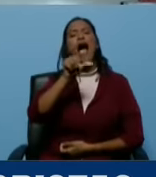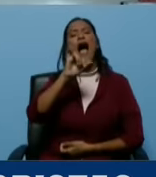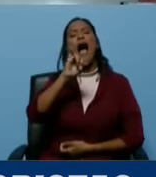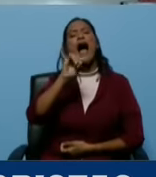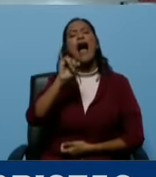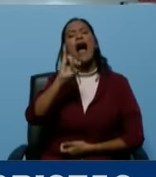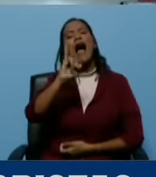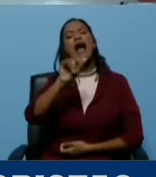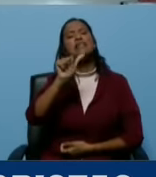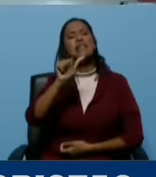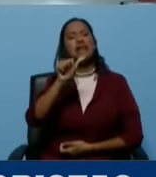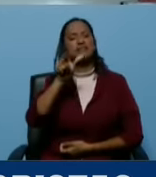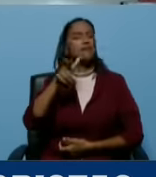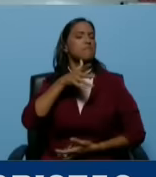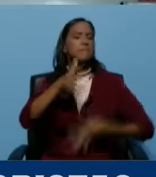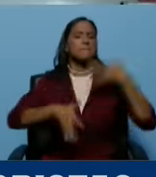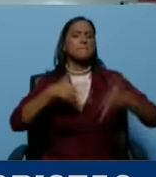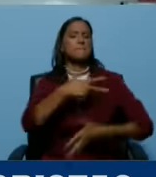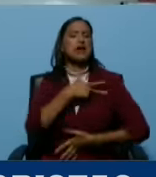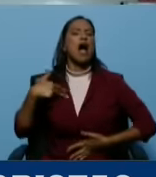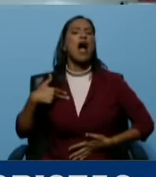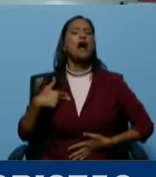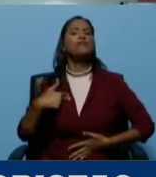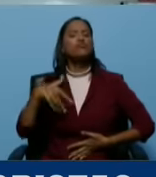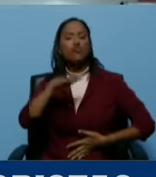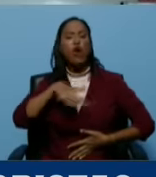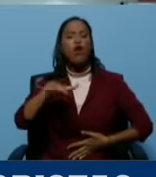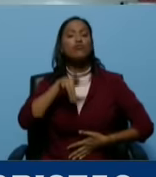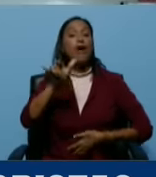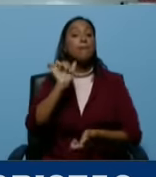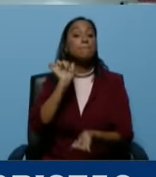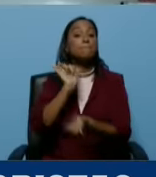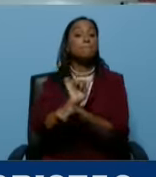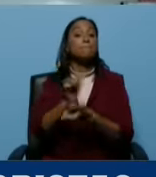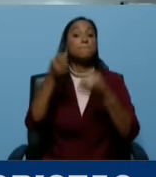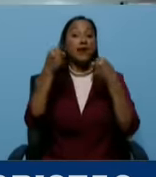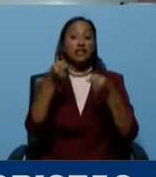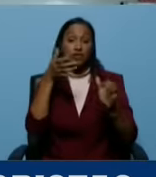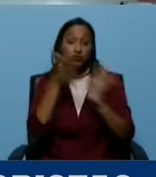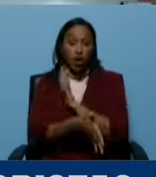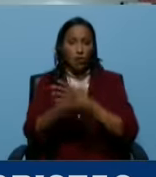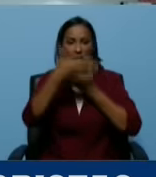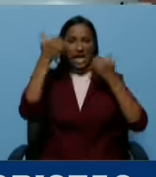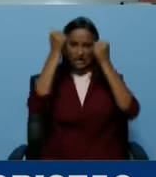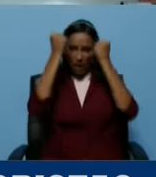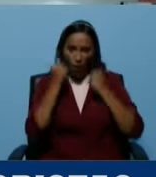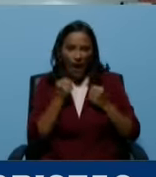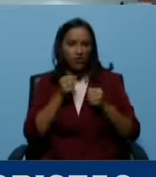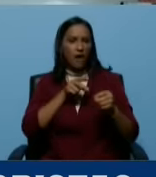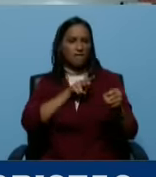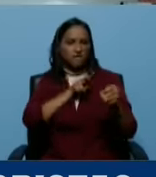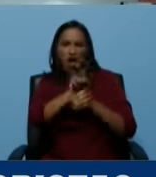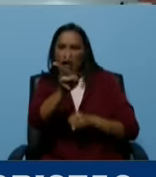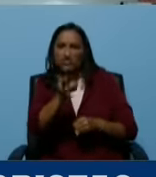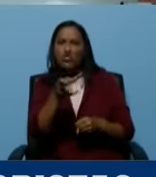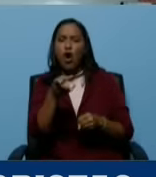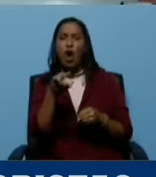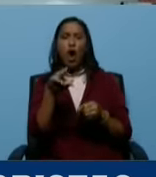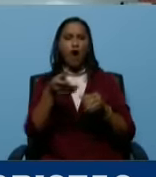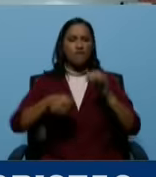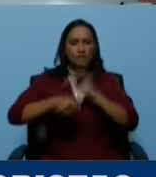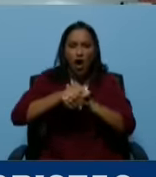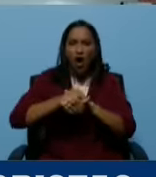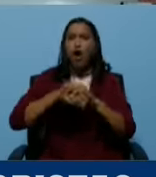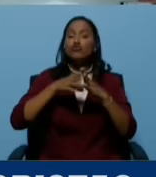2, que con su cara bien lavada está preso por secuestro, por violación, etcétera. Quiero recordar también que ha